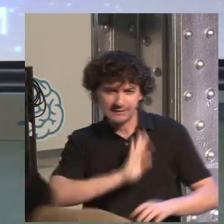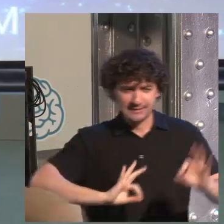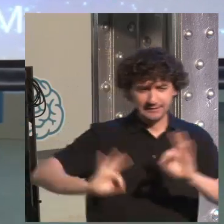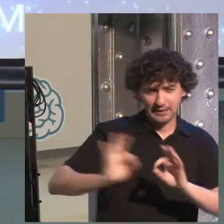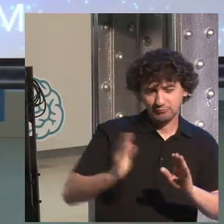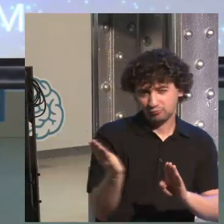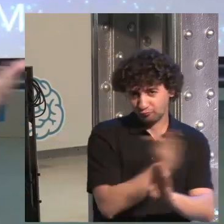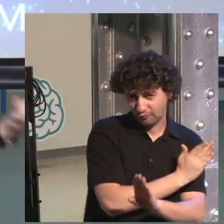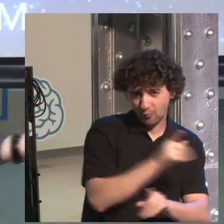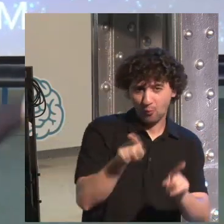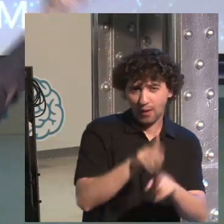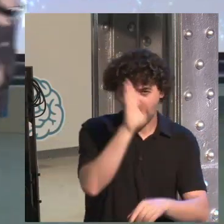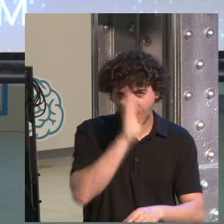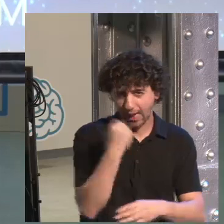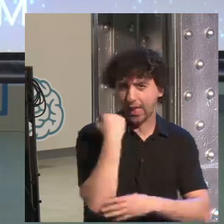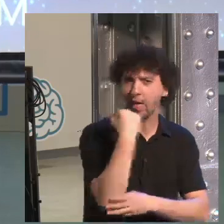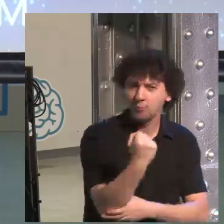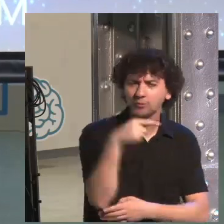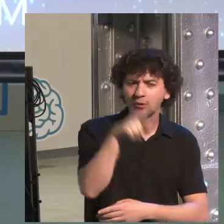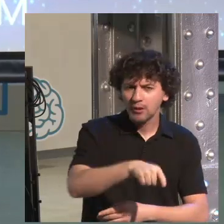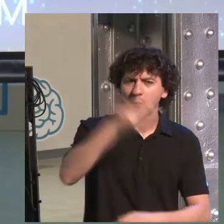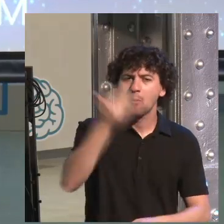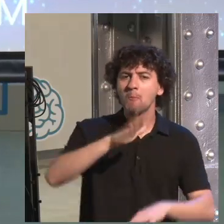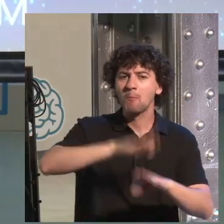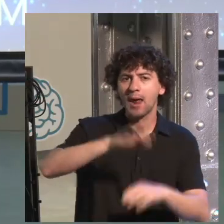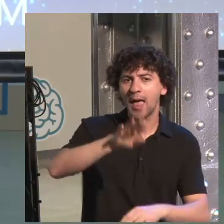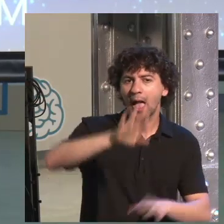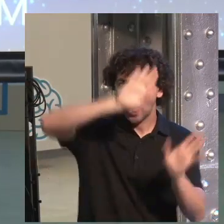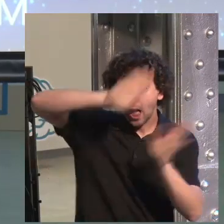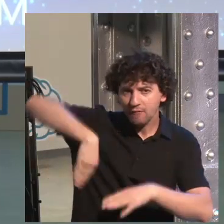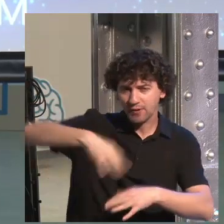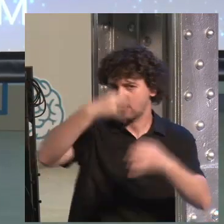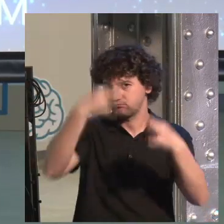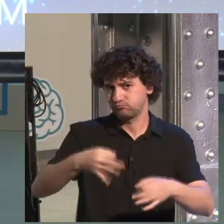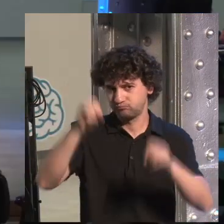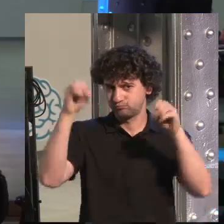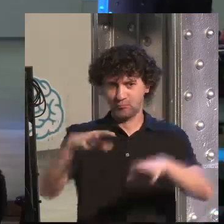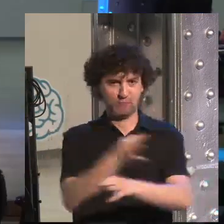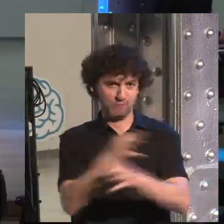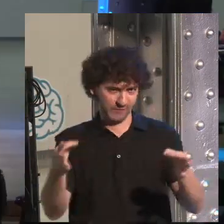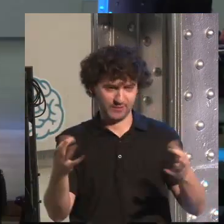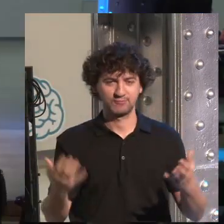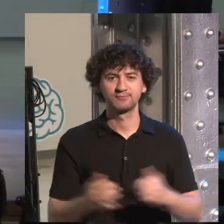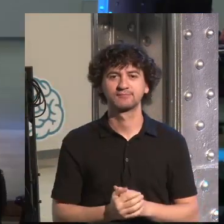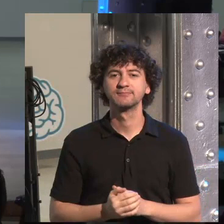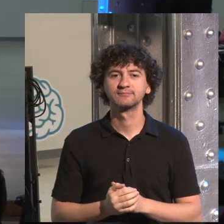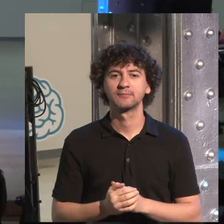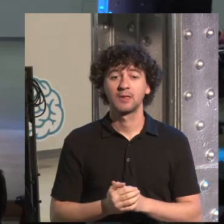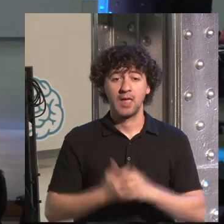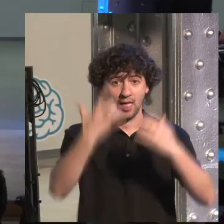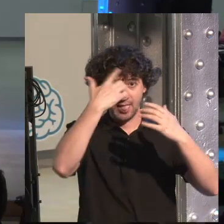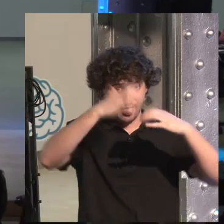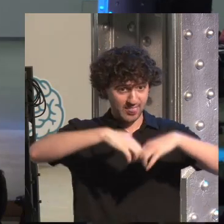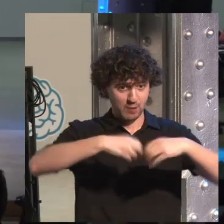apoyo, son funciones clave para que el resultado final pues sea pues espectacular, ¿no? Pues lo mismo ocurre en el